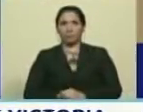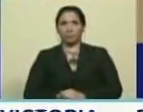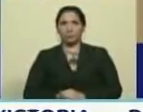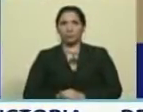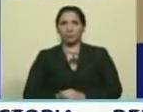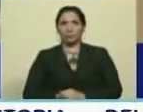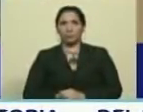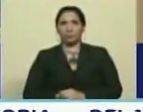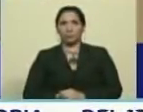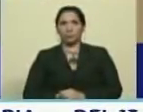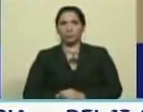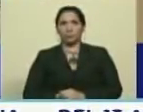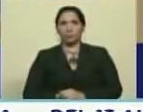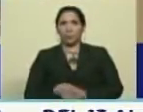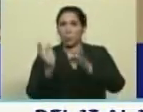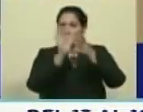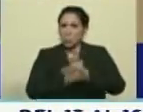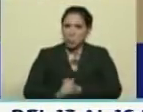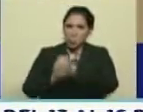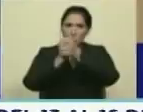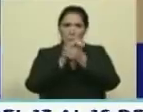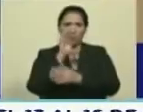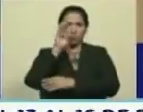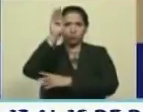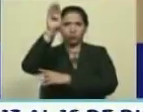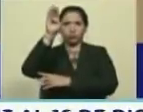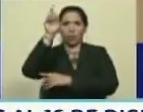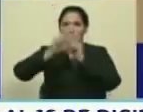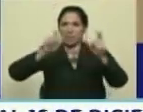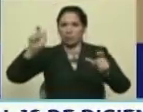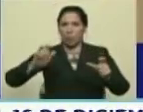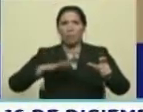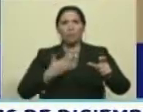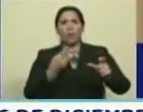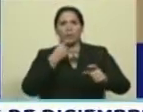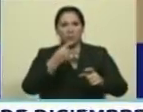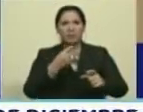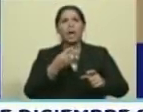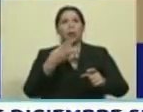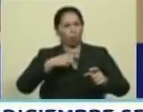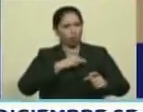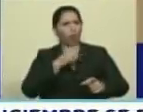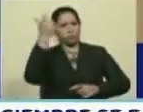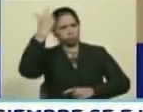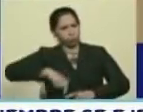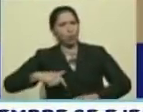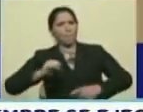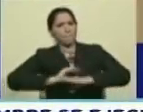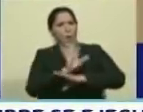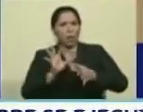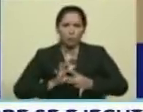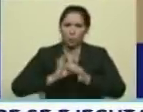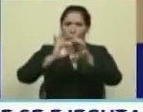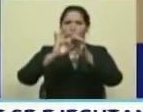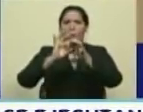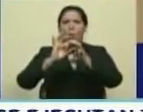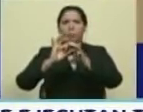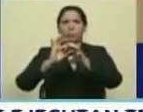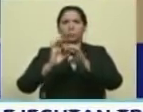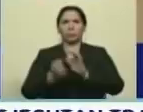cuando el batón pase a las futuras generaciones, ellas puedan decir que hemos dado una organización sólida con el ALBA, no una